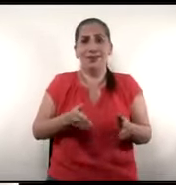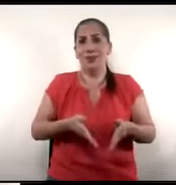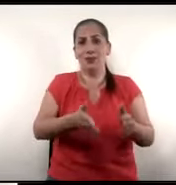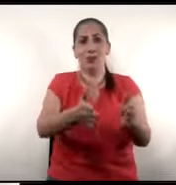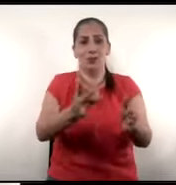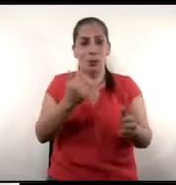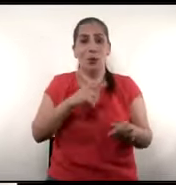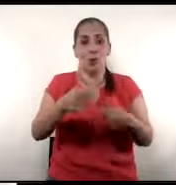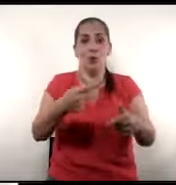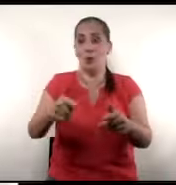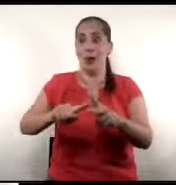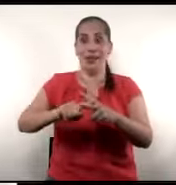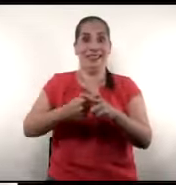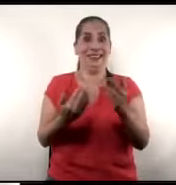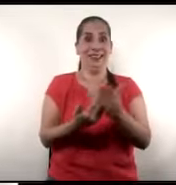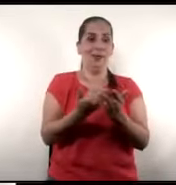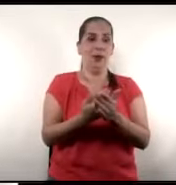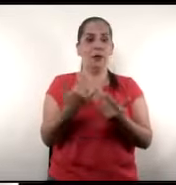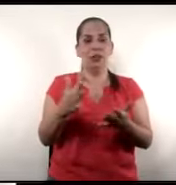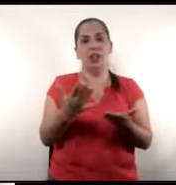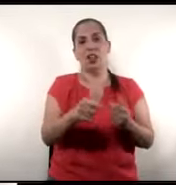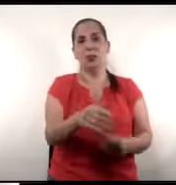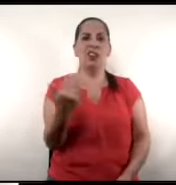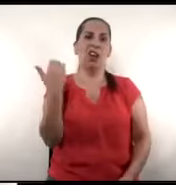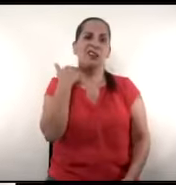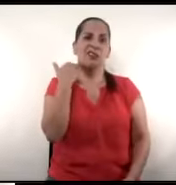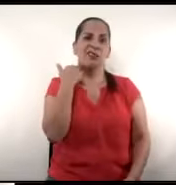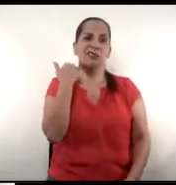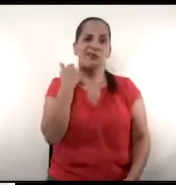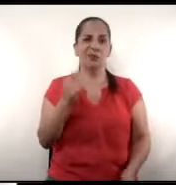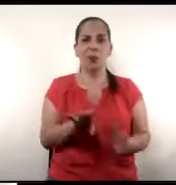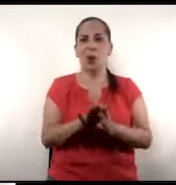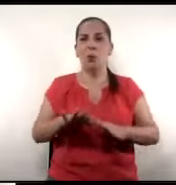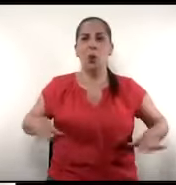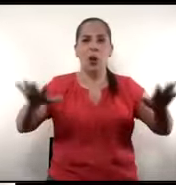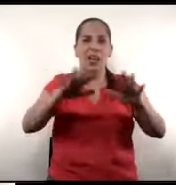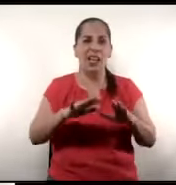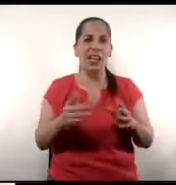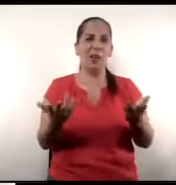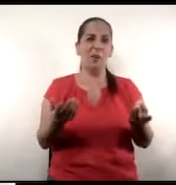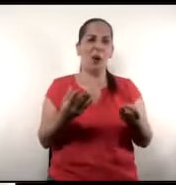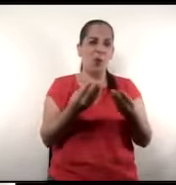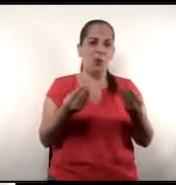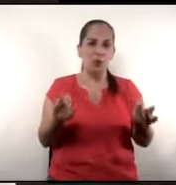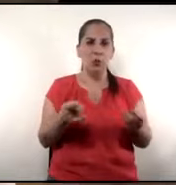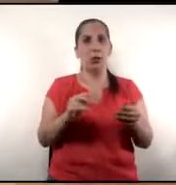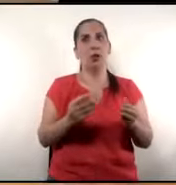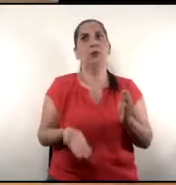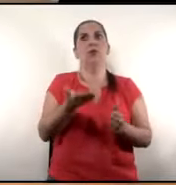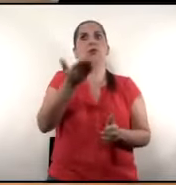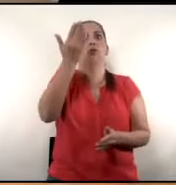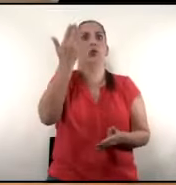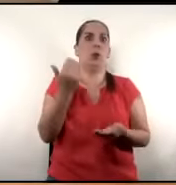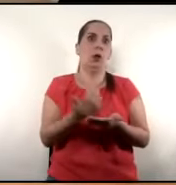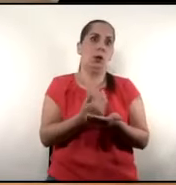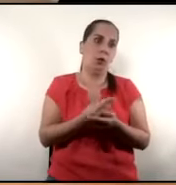a estrenar, ya es una infraestructura que ha sufrido los embates del clima y otras cosas. Y súmele sobrecostos y etcétera.